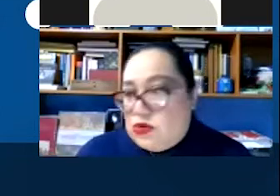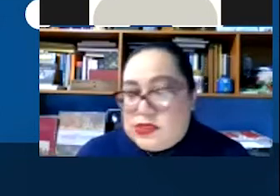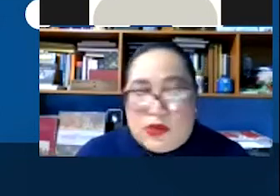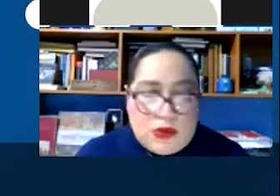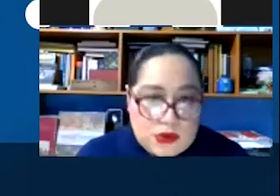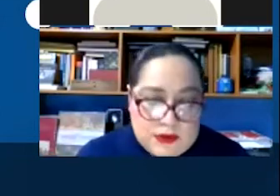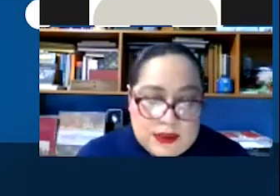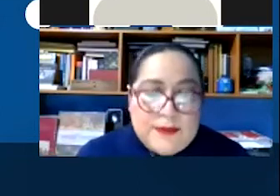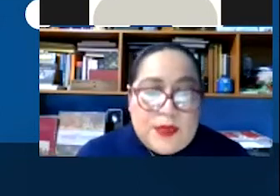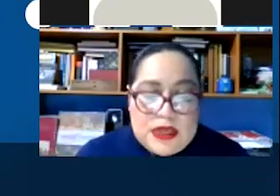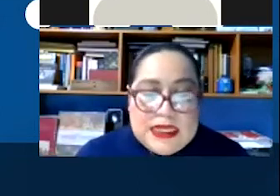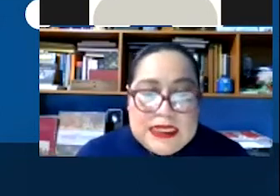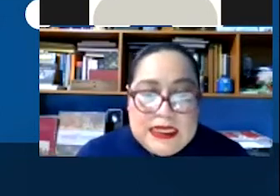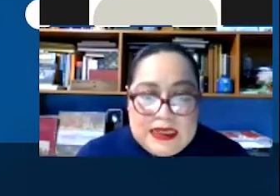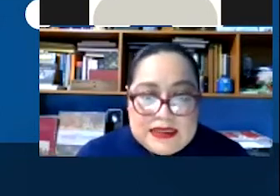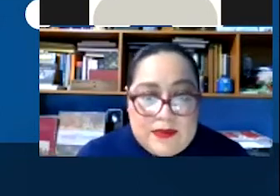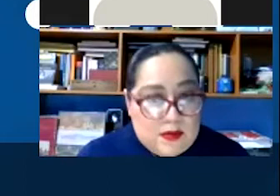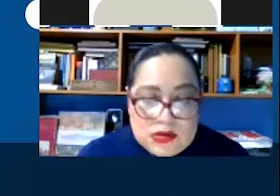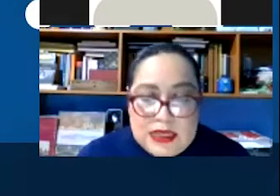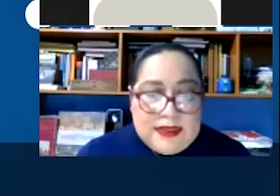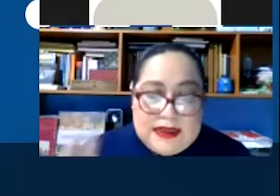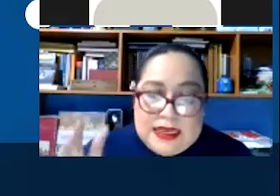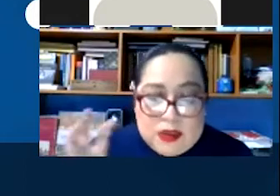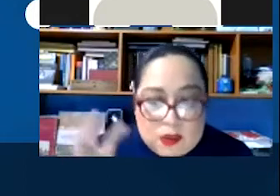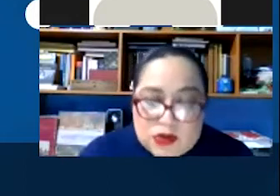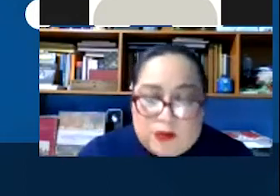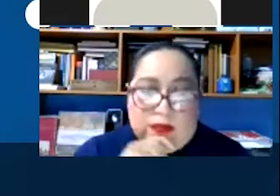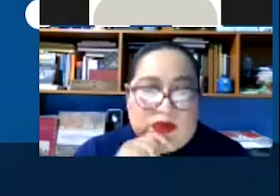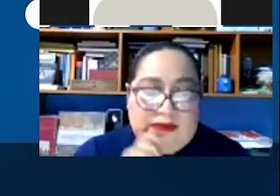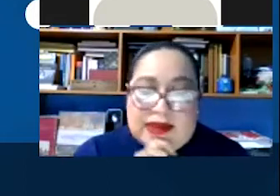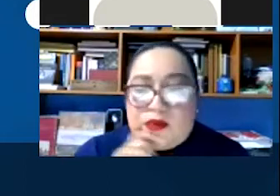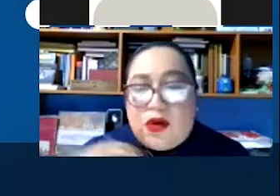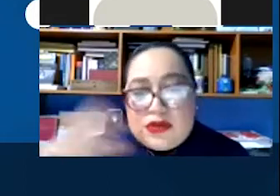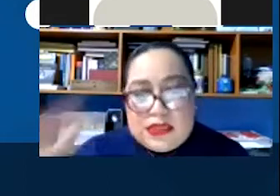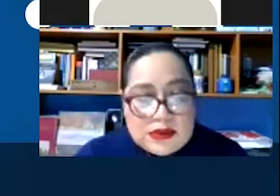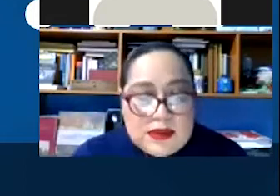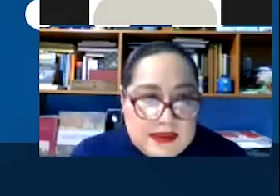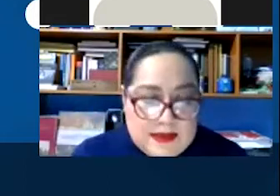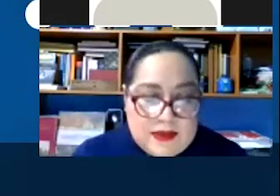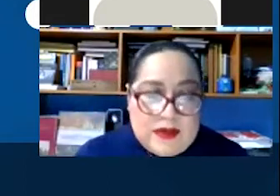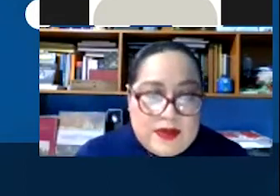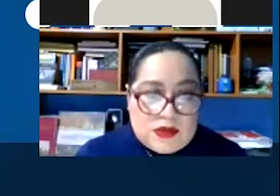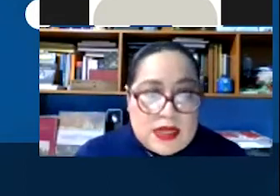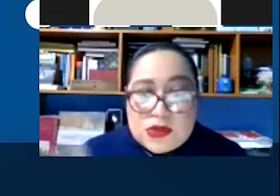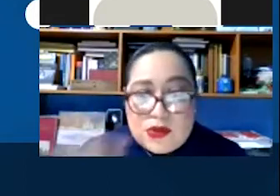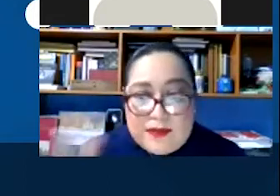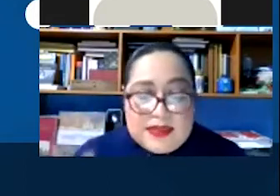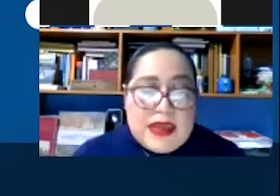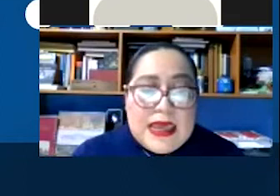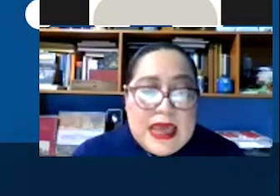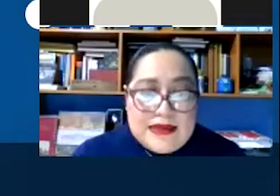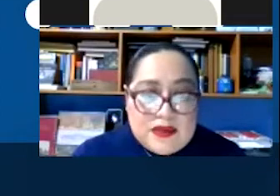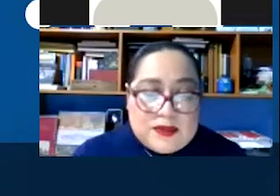su condición o no, ¿no? Y sabemos que incluso para modificar una condición de vida de una persona, no